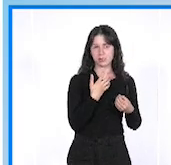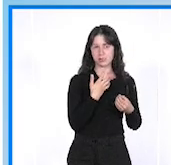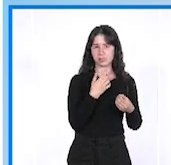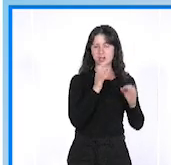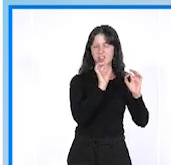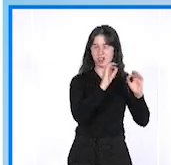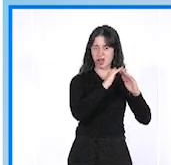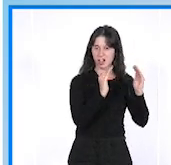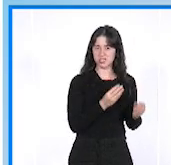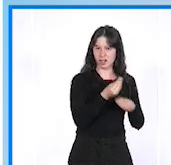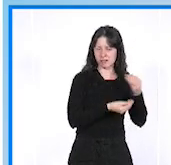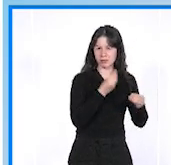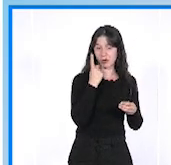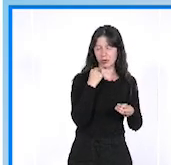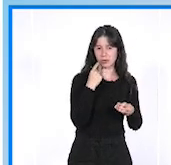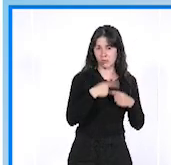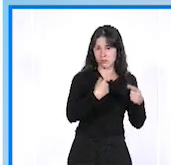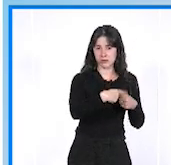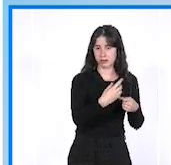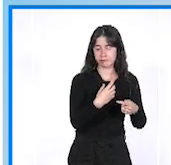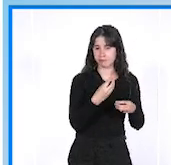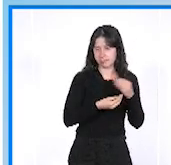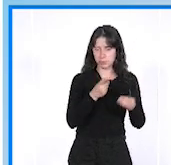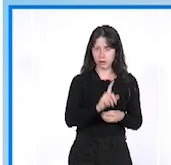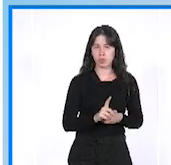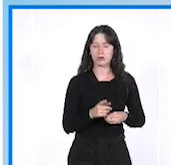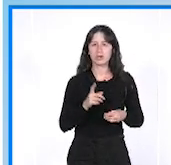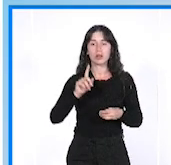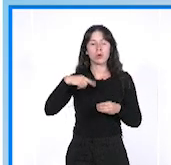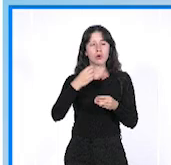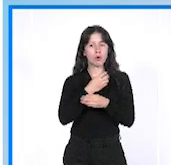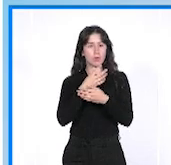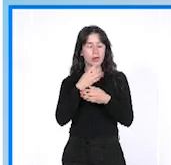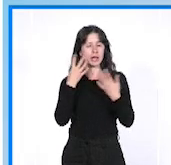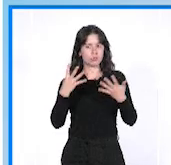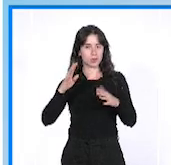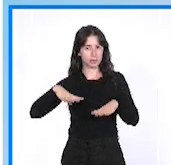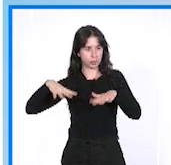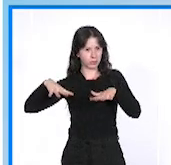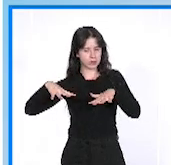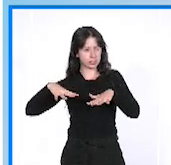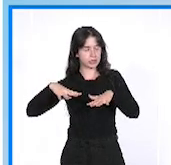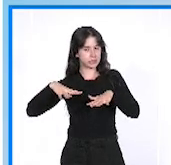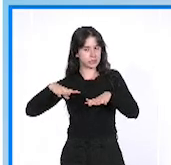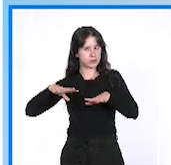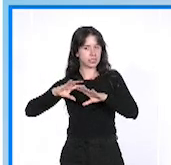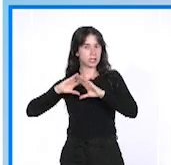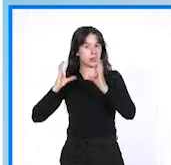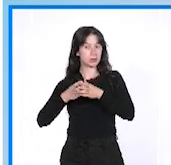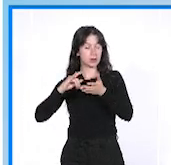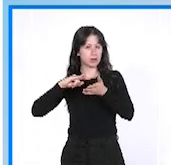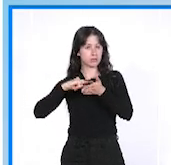casa no 9 meses tras iniciarse el proyect vemos que en ese grupo que se traslada las viviendas en la comunidad